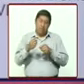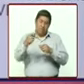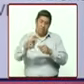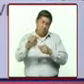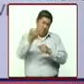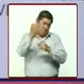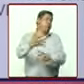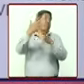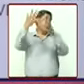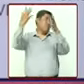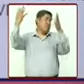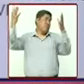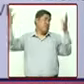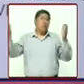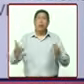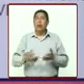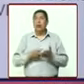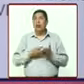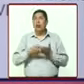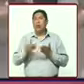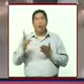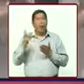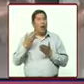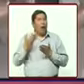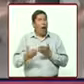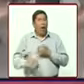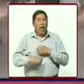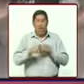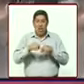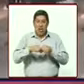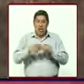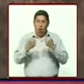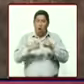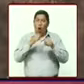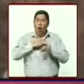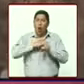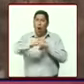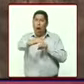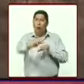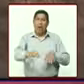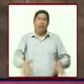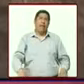dinamitado. Y efectivamente hay daños.